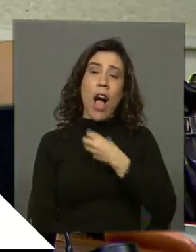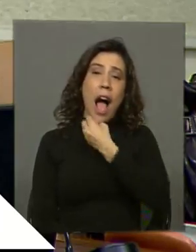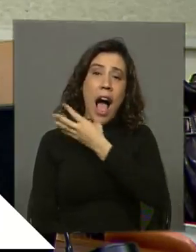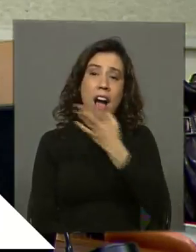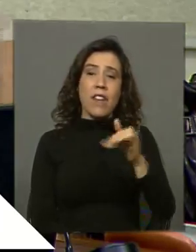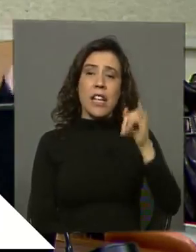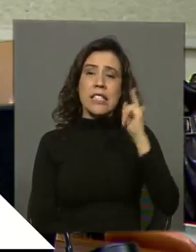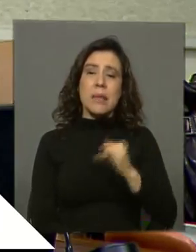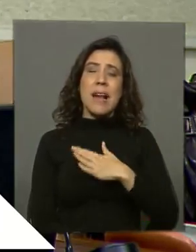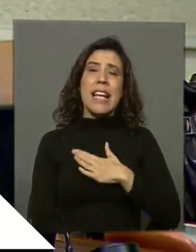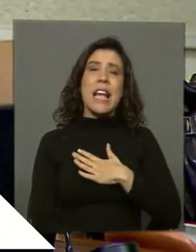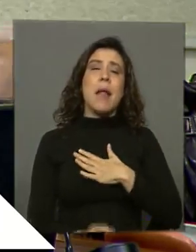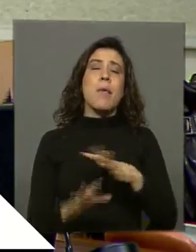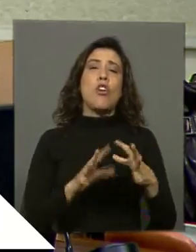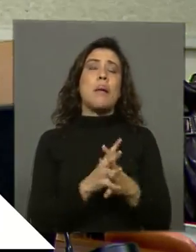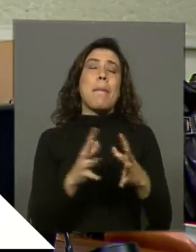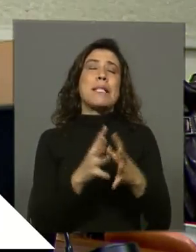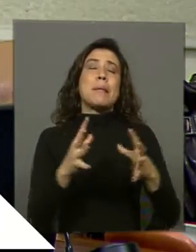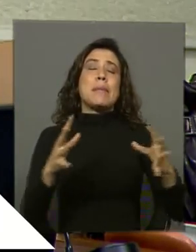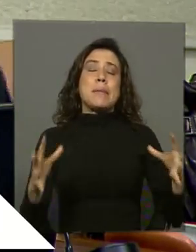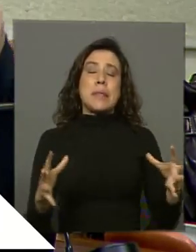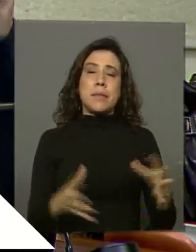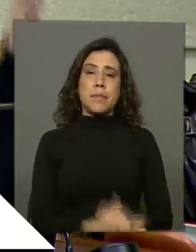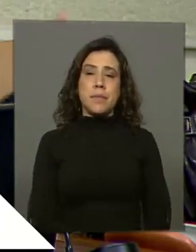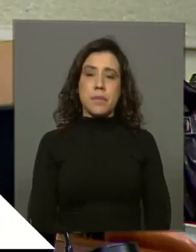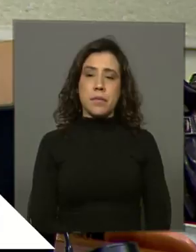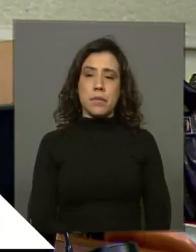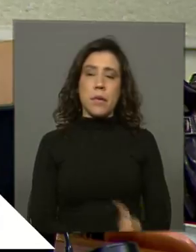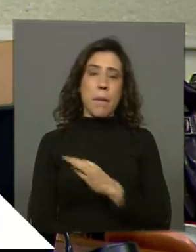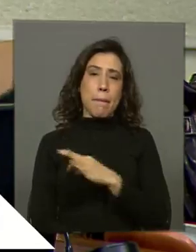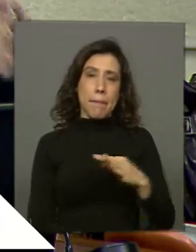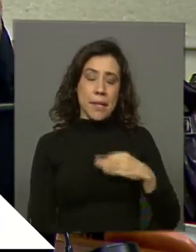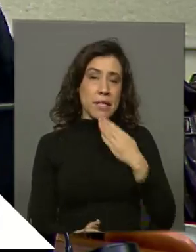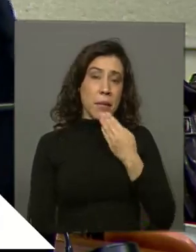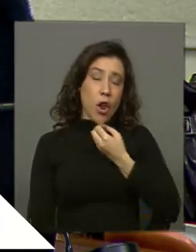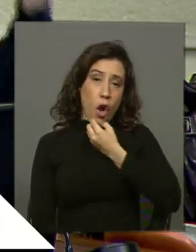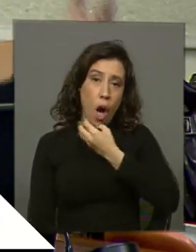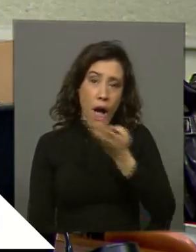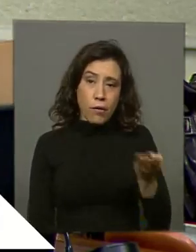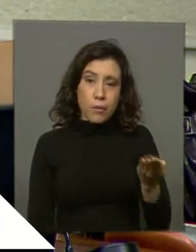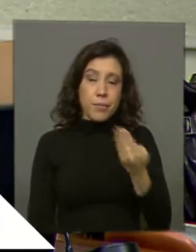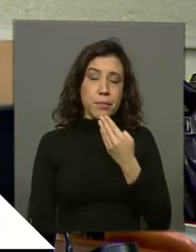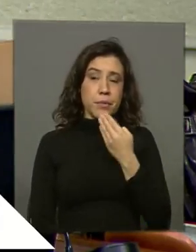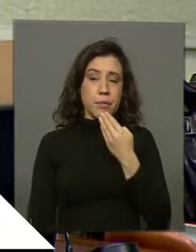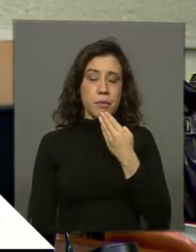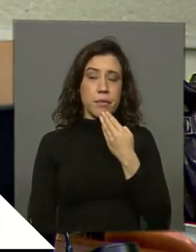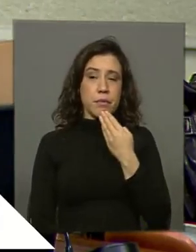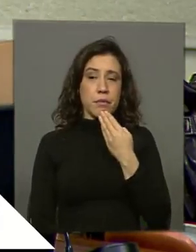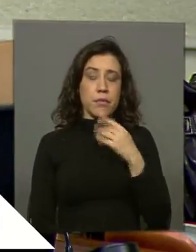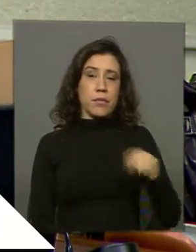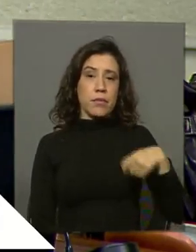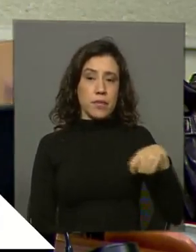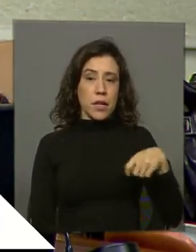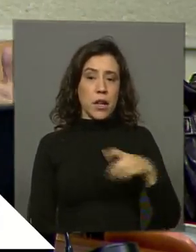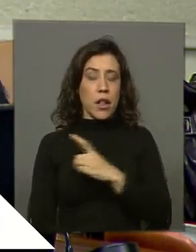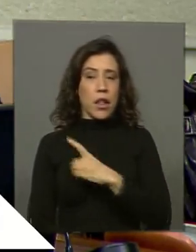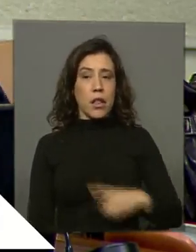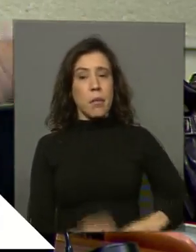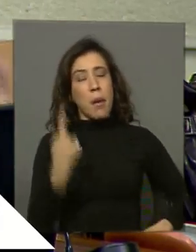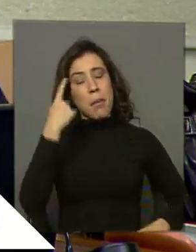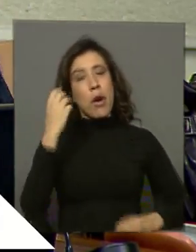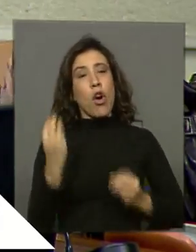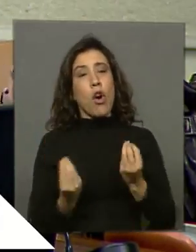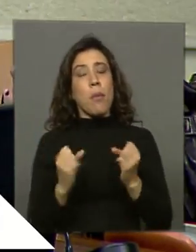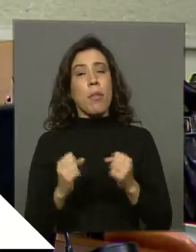aquí siempre hemos querido lo más siempre yo creo que el ministro también lo plantea yo creo que también ¿no es cierto? los senadores y los diputados pero ¿cómo